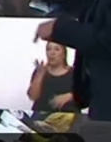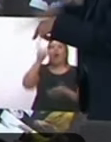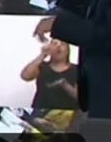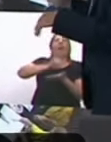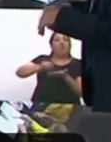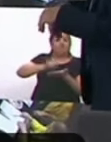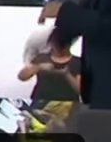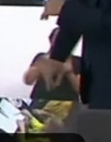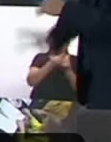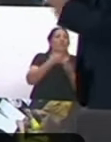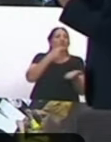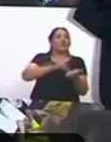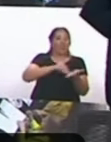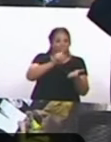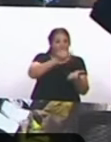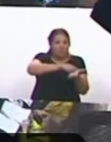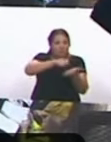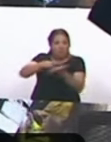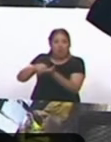hace. Saluda. Saluda.